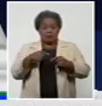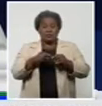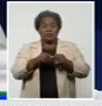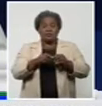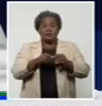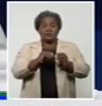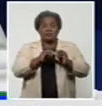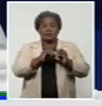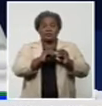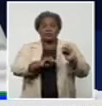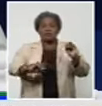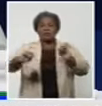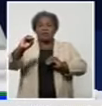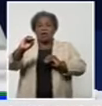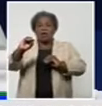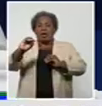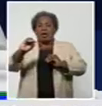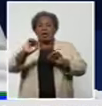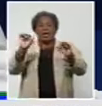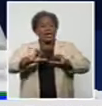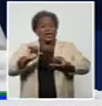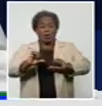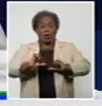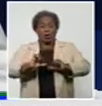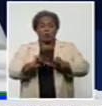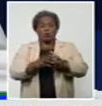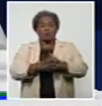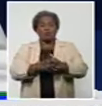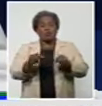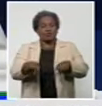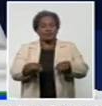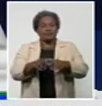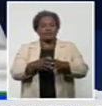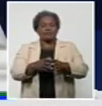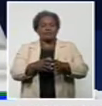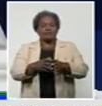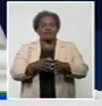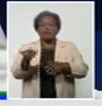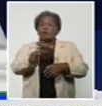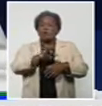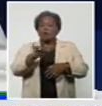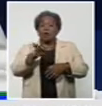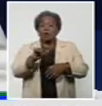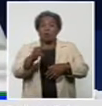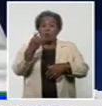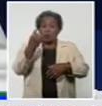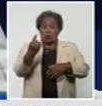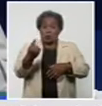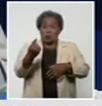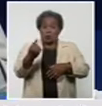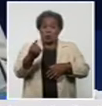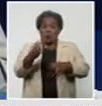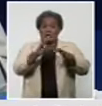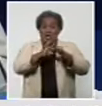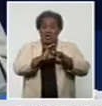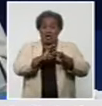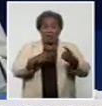al estado de crítico en el día de hoy. Igualmente, uno de los pacientes que reportamos de grave en el día de